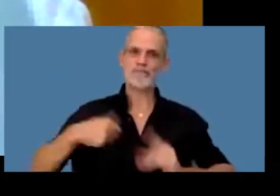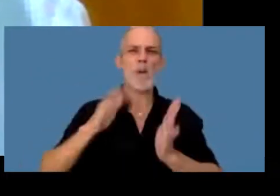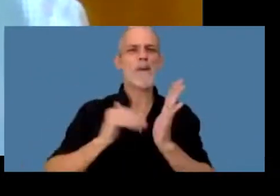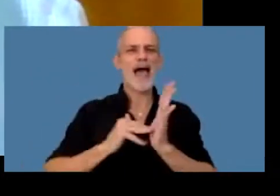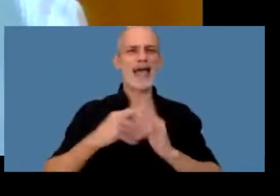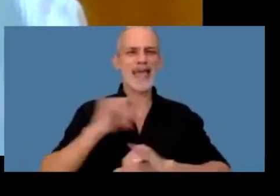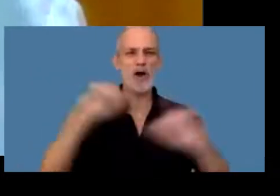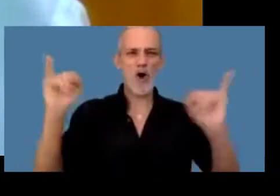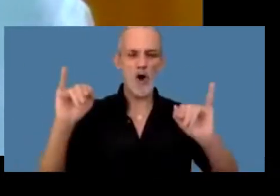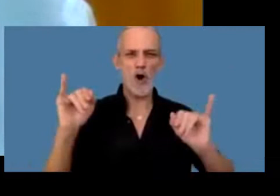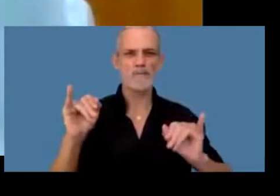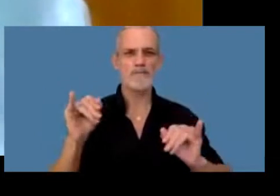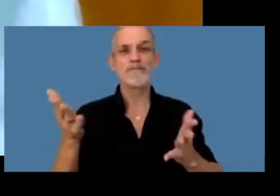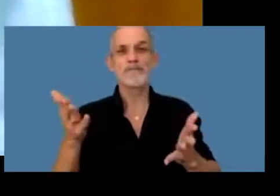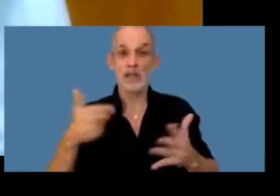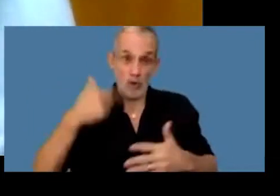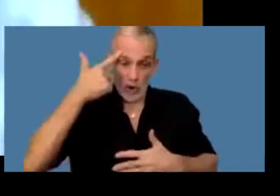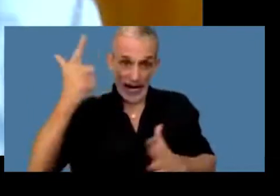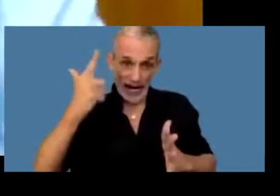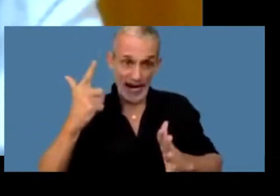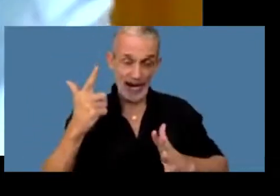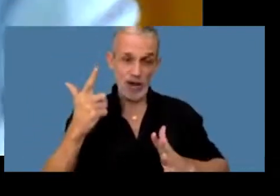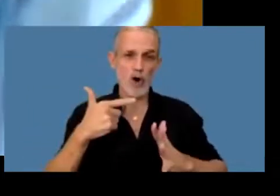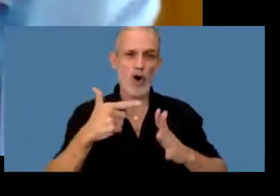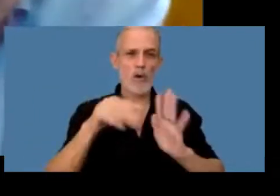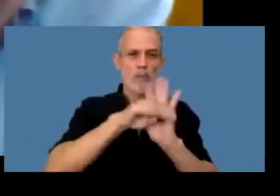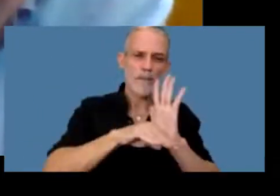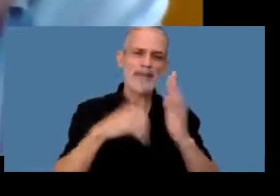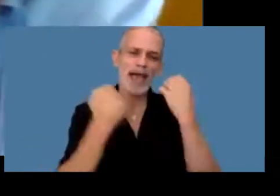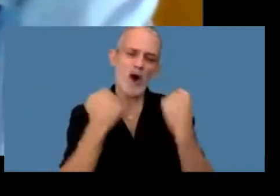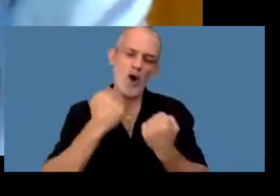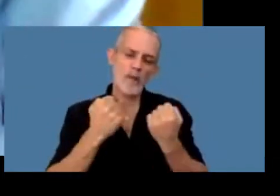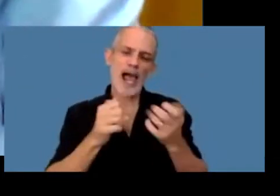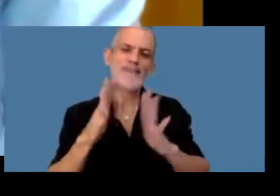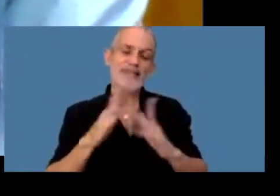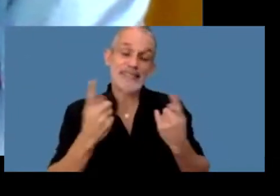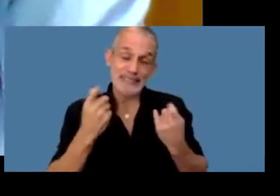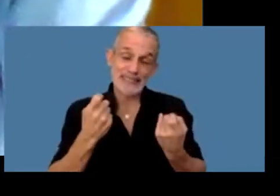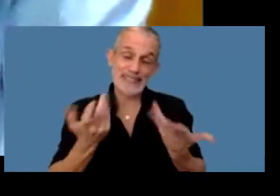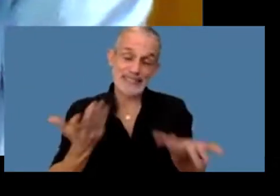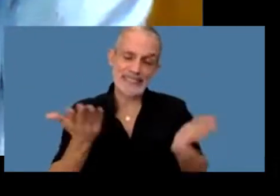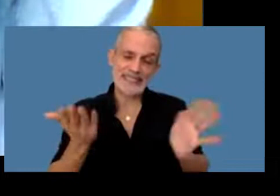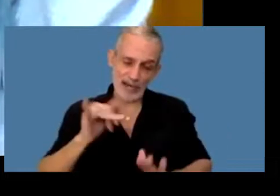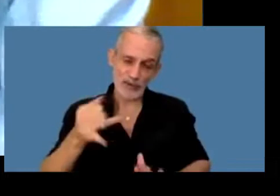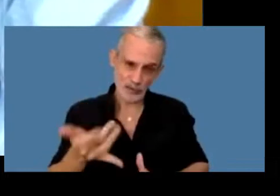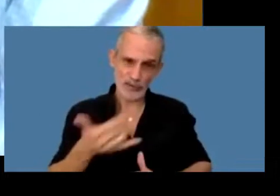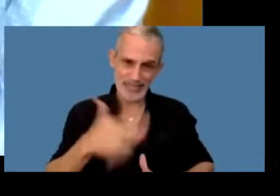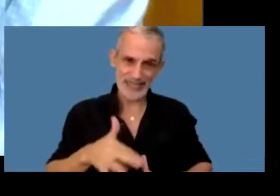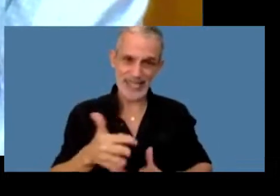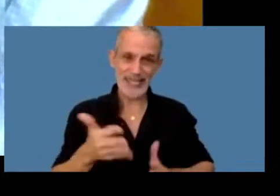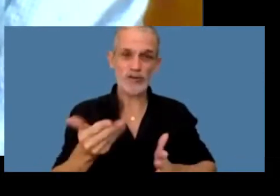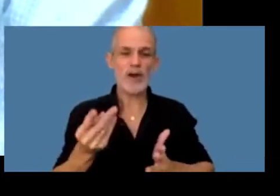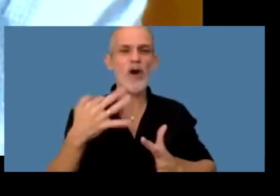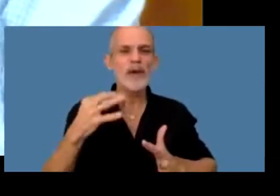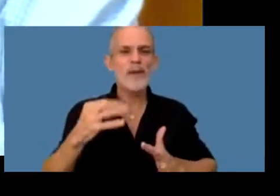que, entiendo, yo sé que las medidas económicas son muchas veces necesarias hacerlas pero hay que generar un clima